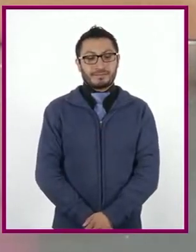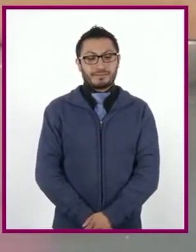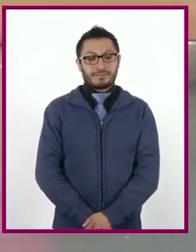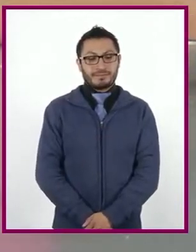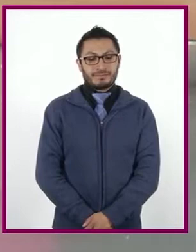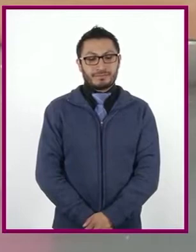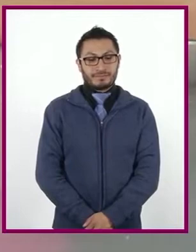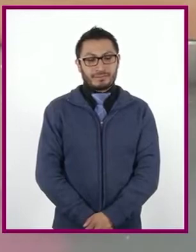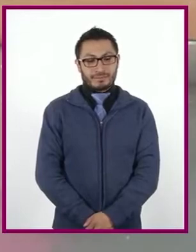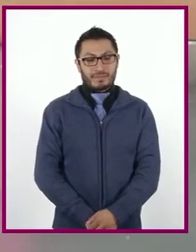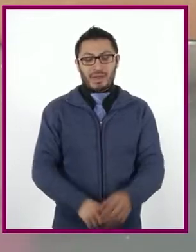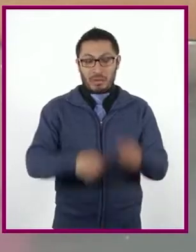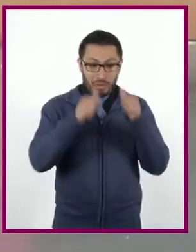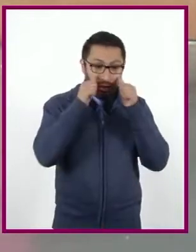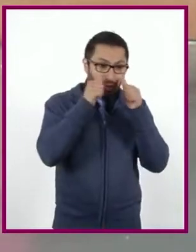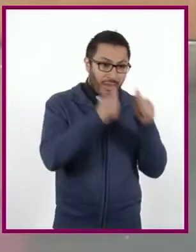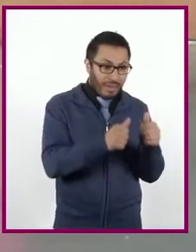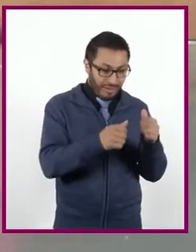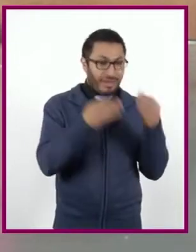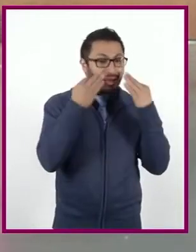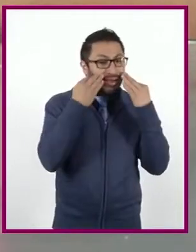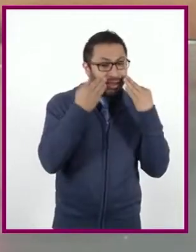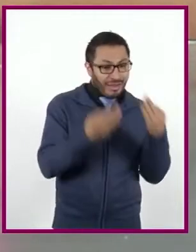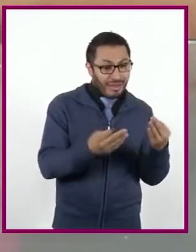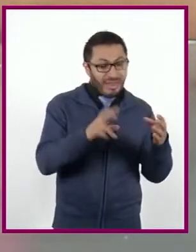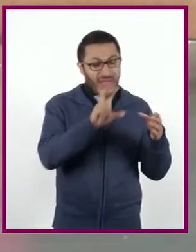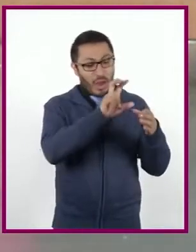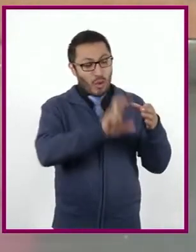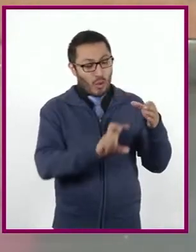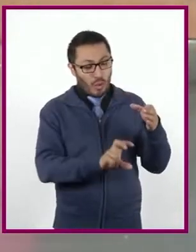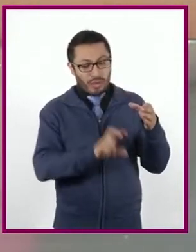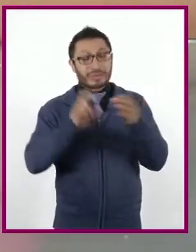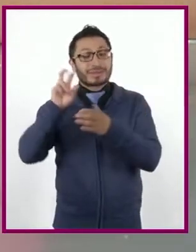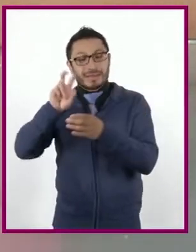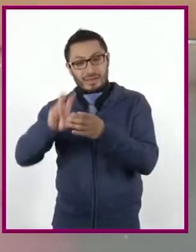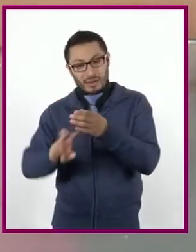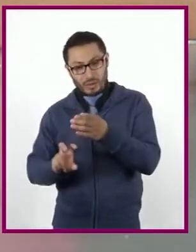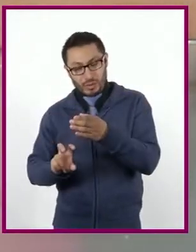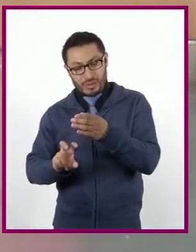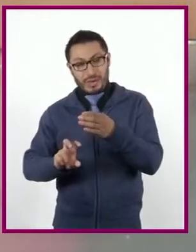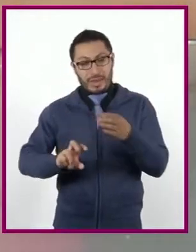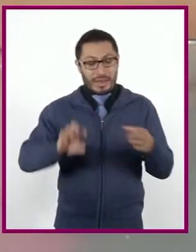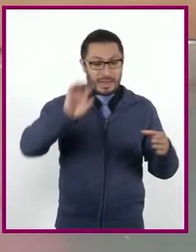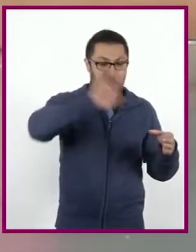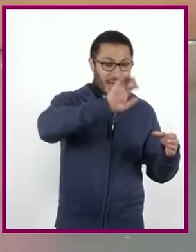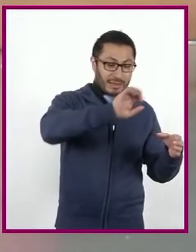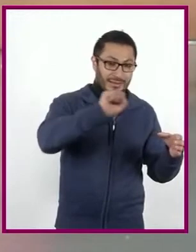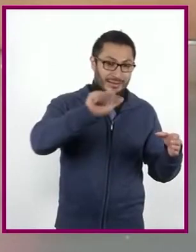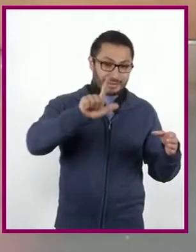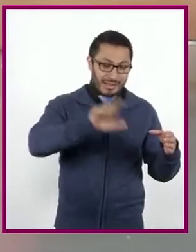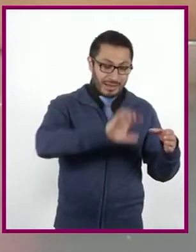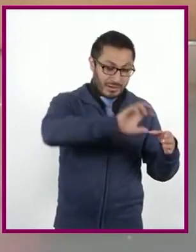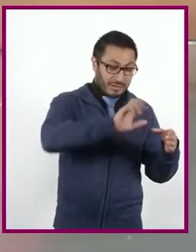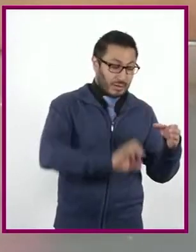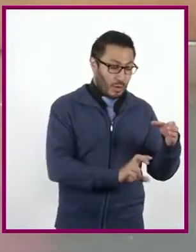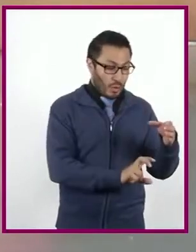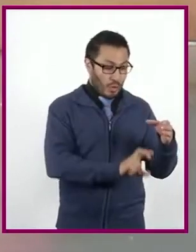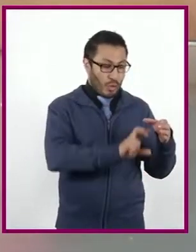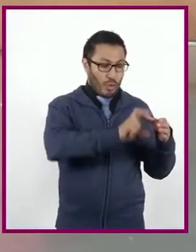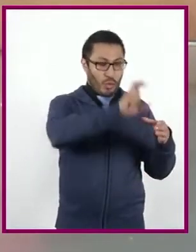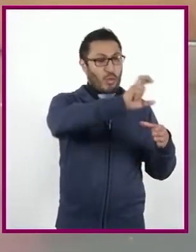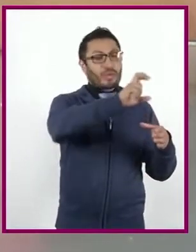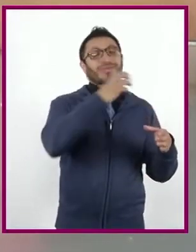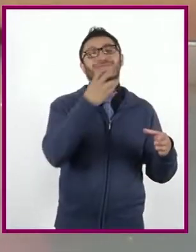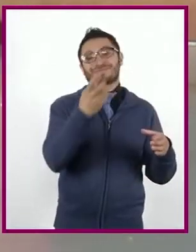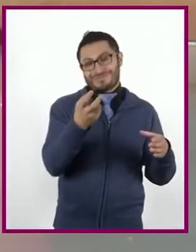Y ya lo podemos ir apreciando. En el agua potable, el huevo se hunde, en el agua salada, el huevo ya